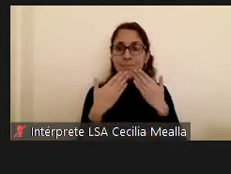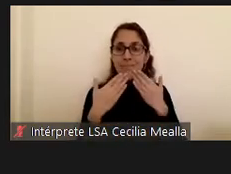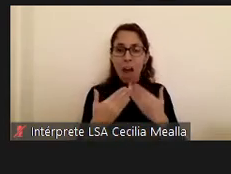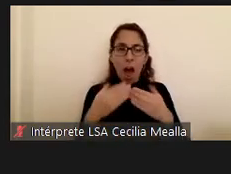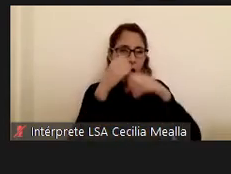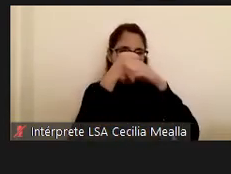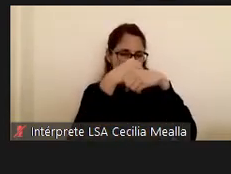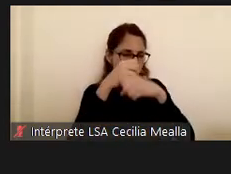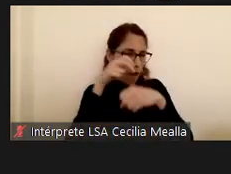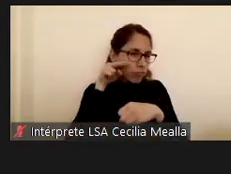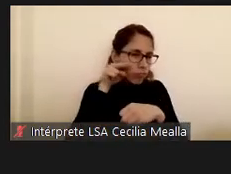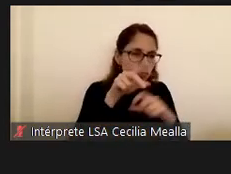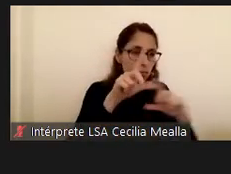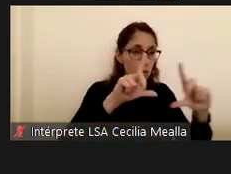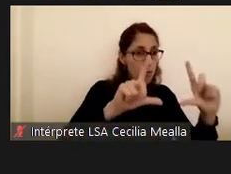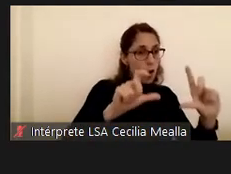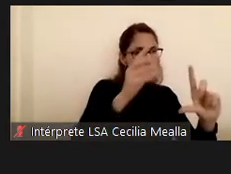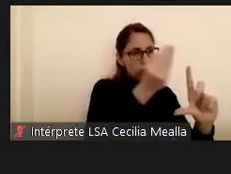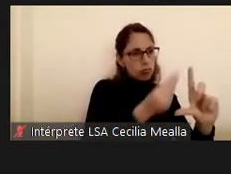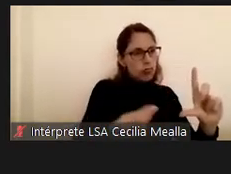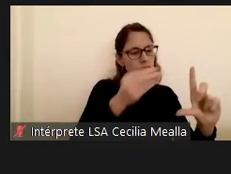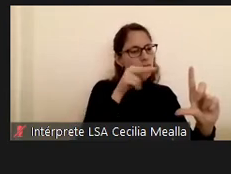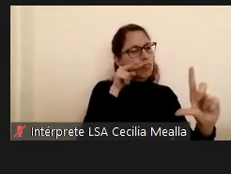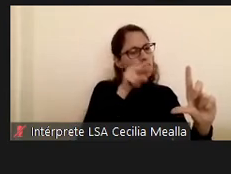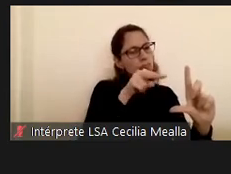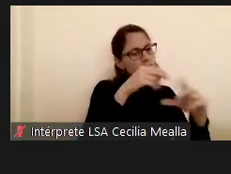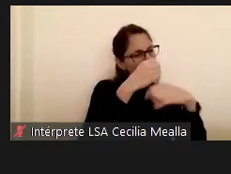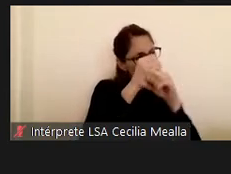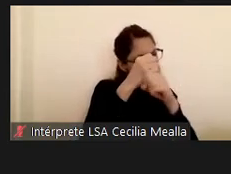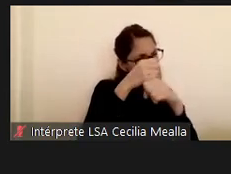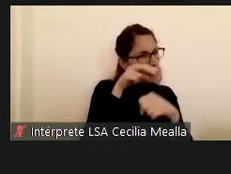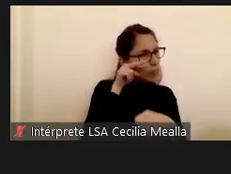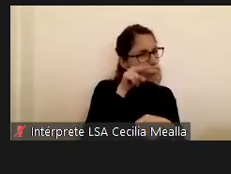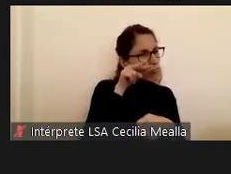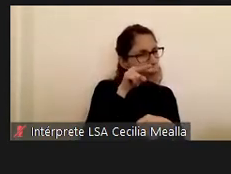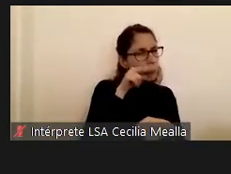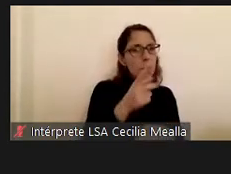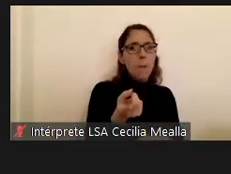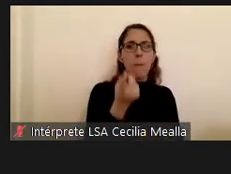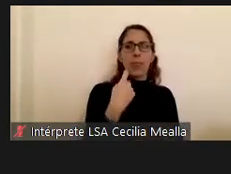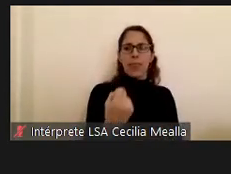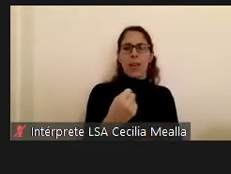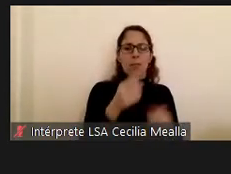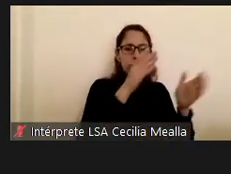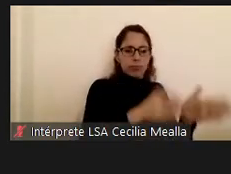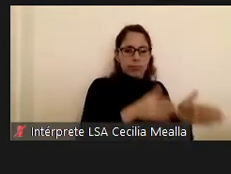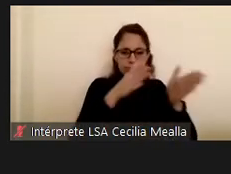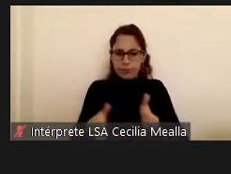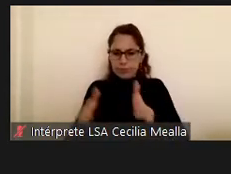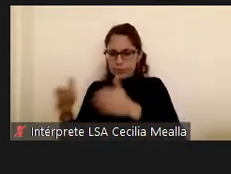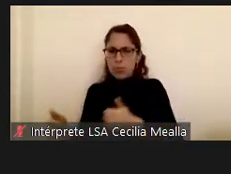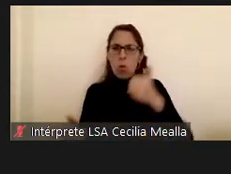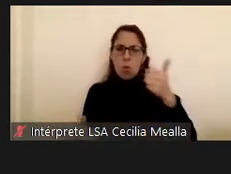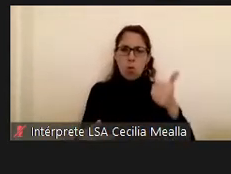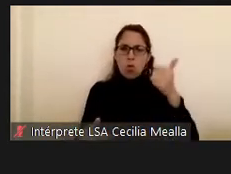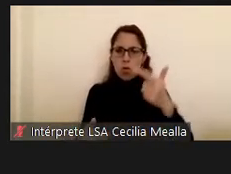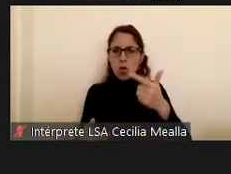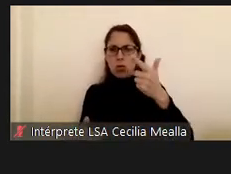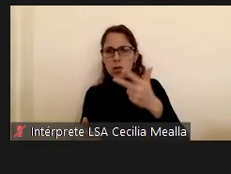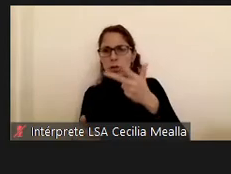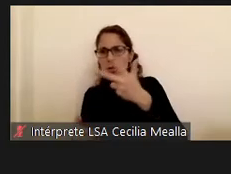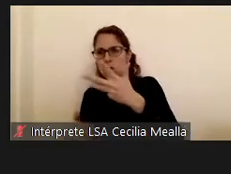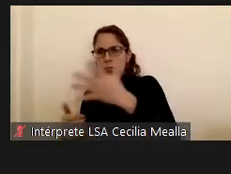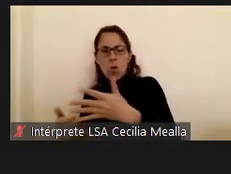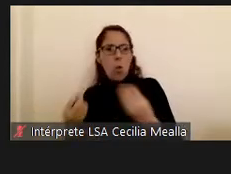observación de la imagen, digan en qué paso de la marcha bacteriológica fue realizada la